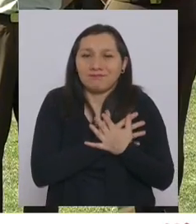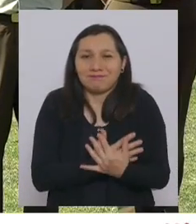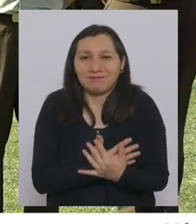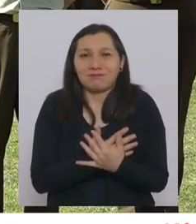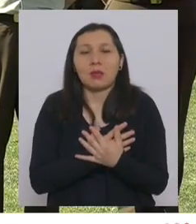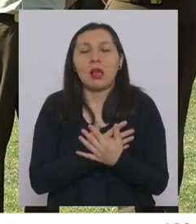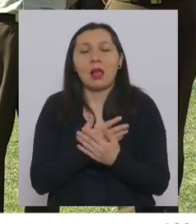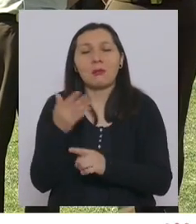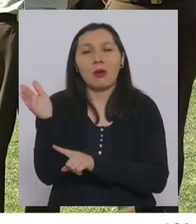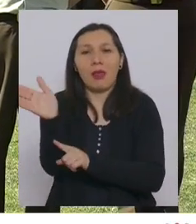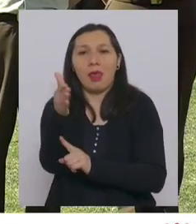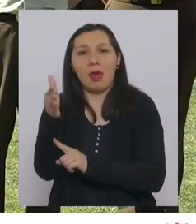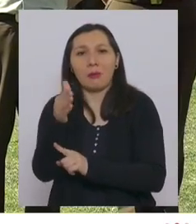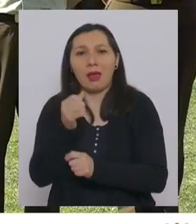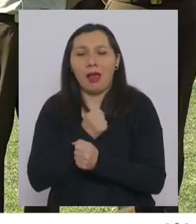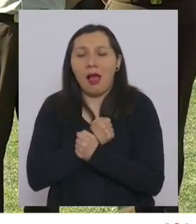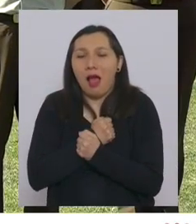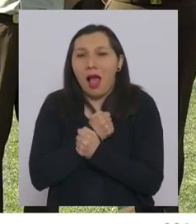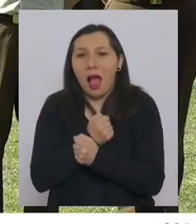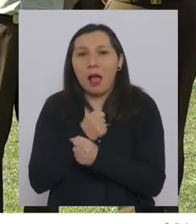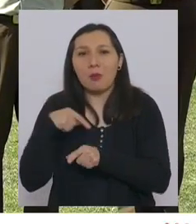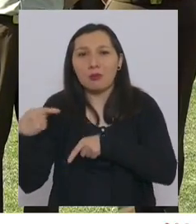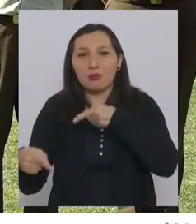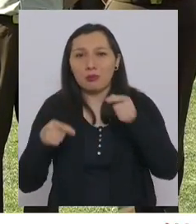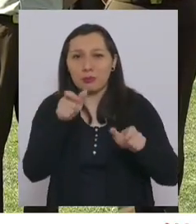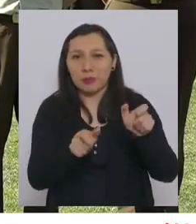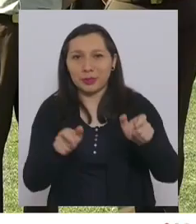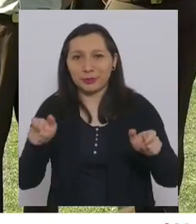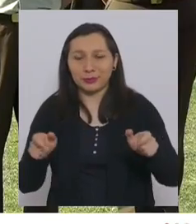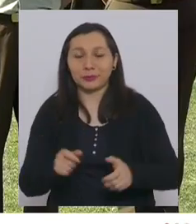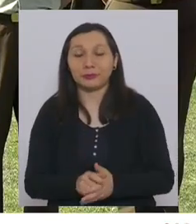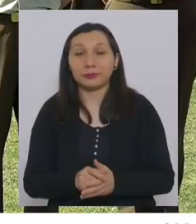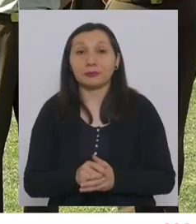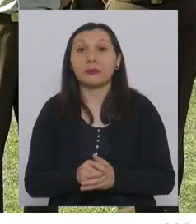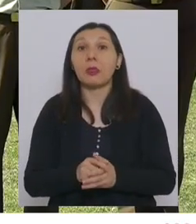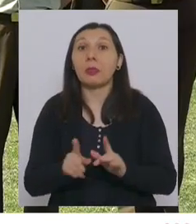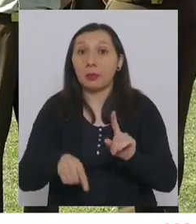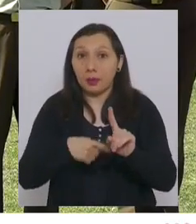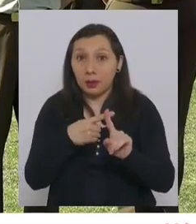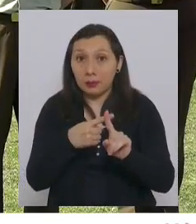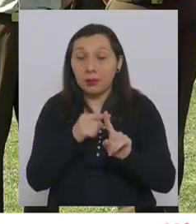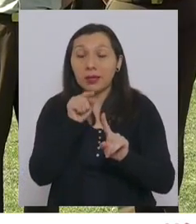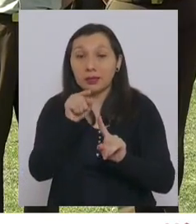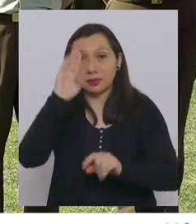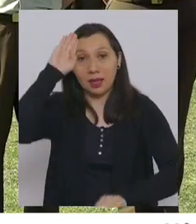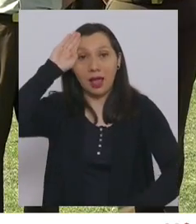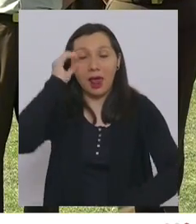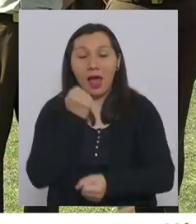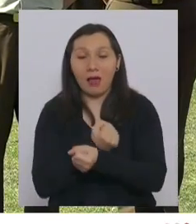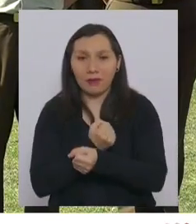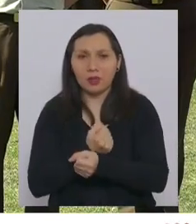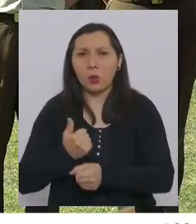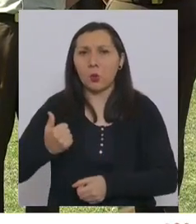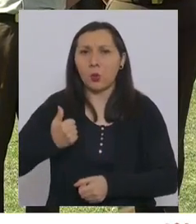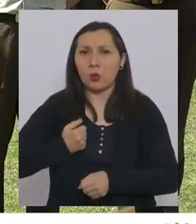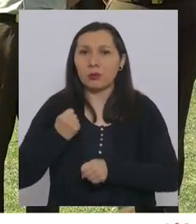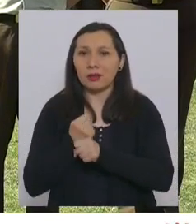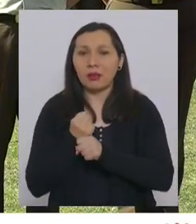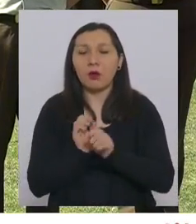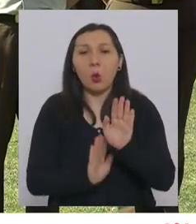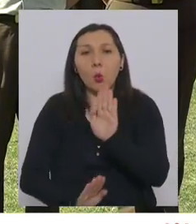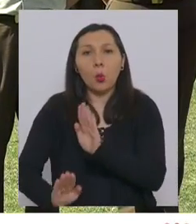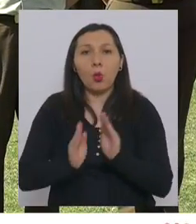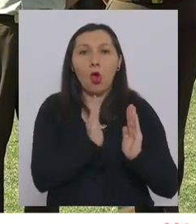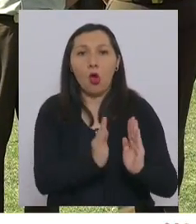por la patria y de amor por el prójimo. Pero además de eso, Carabineros también cumple una labor de resguardar